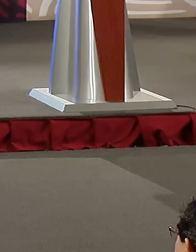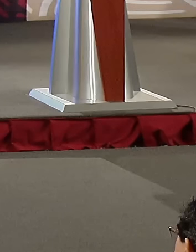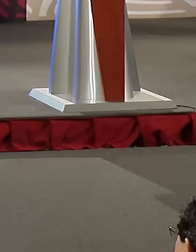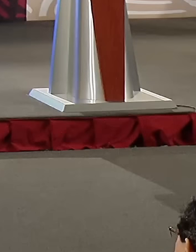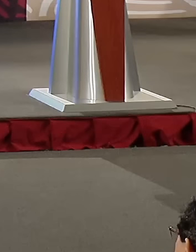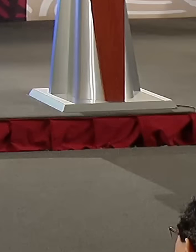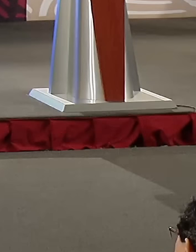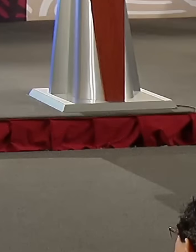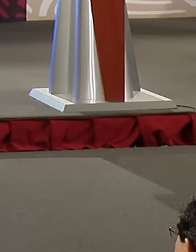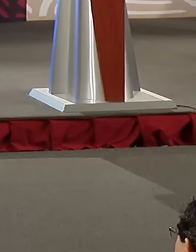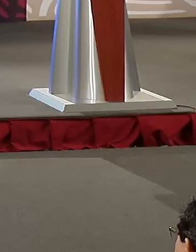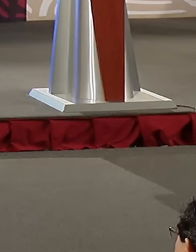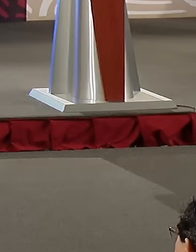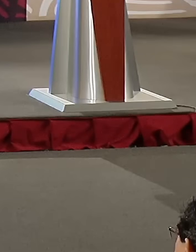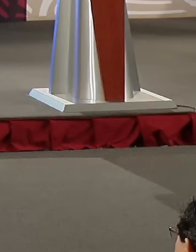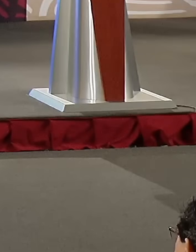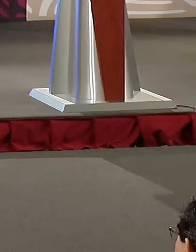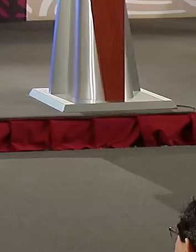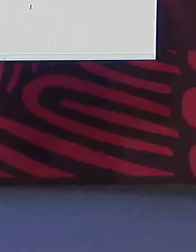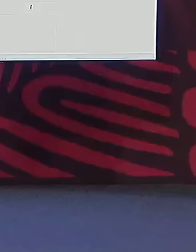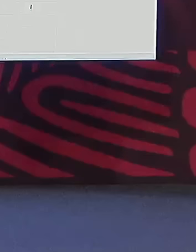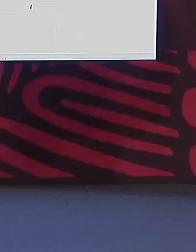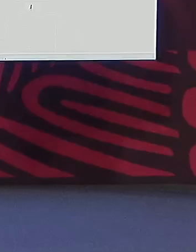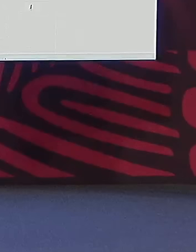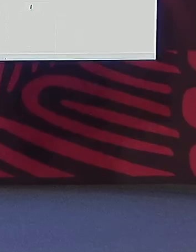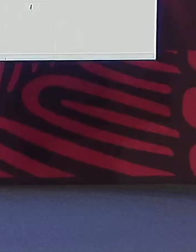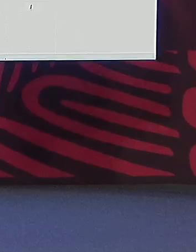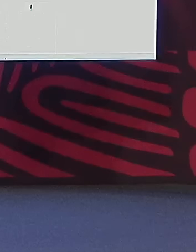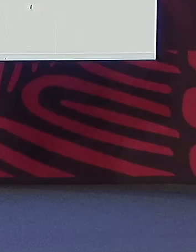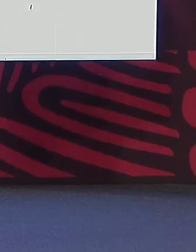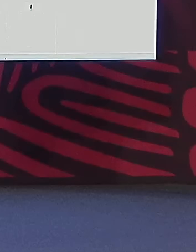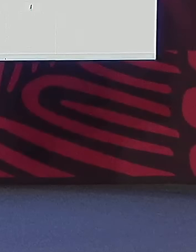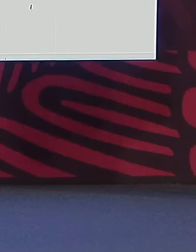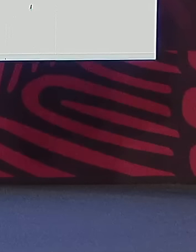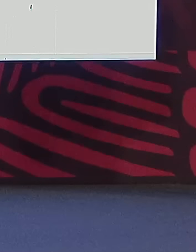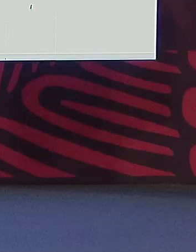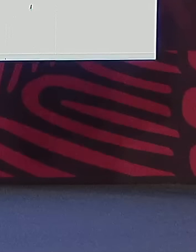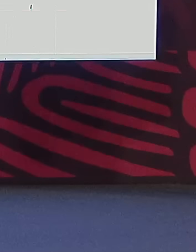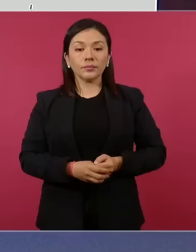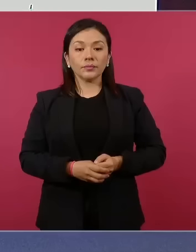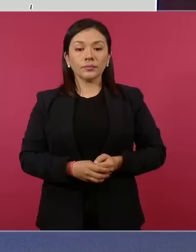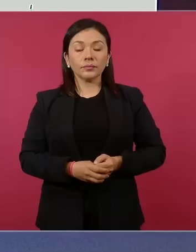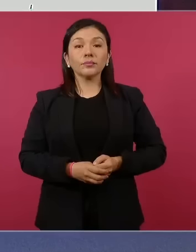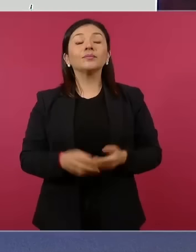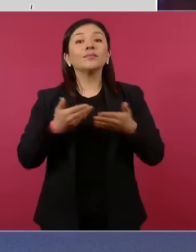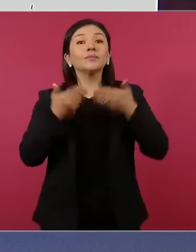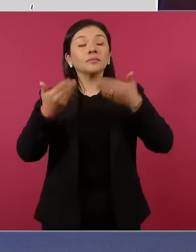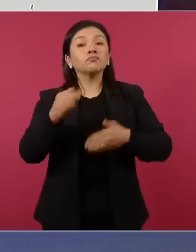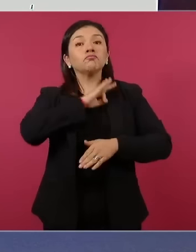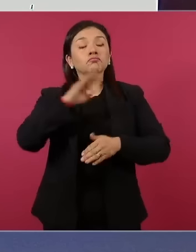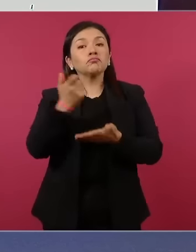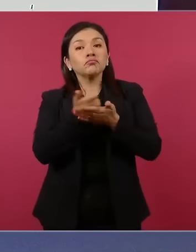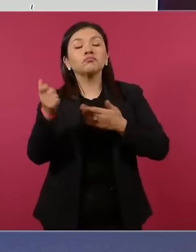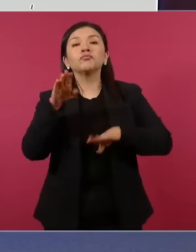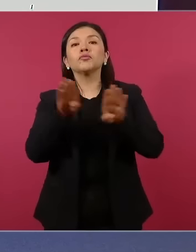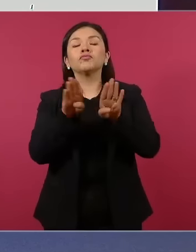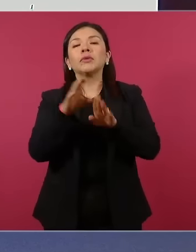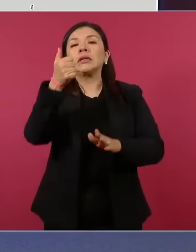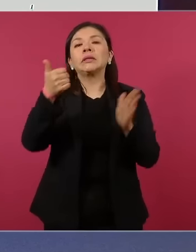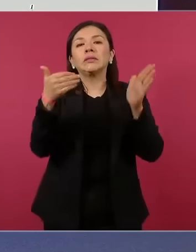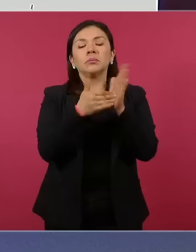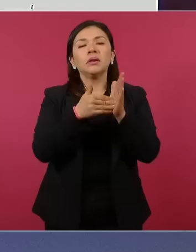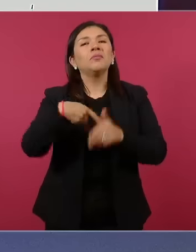con 6,000 pesos, un incremento importante de casi el doble. Pero como podemos ver, todavía era